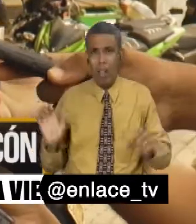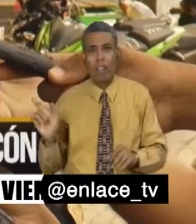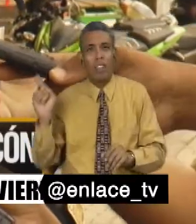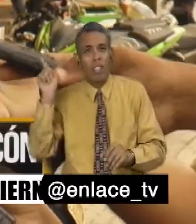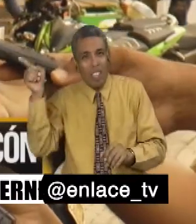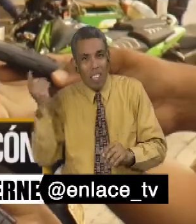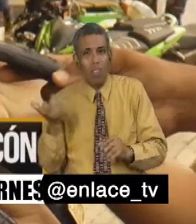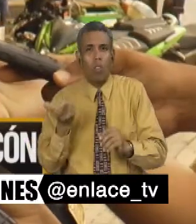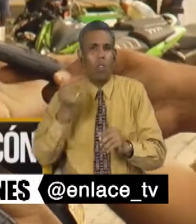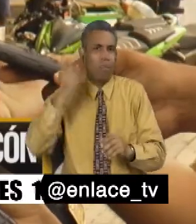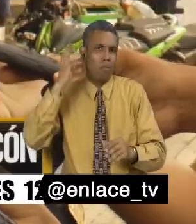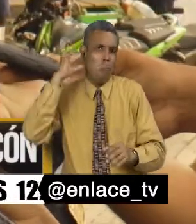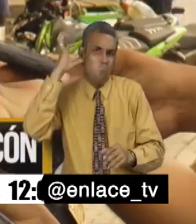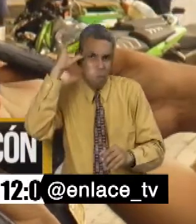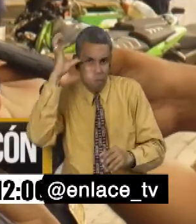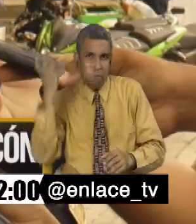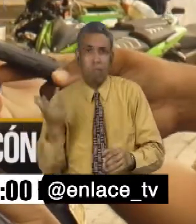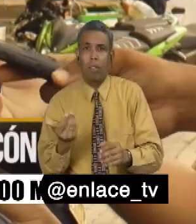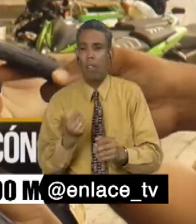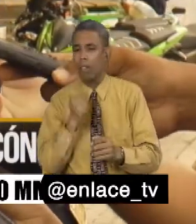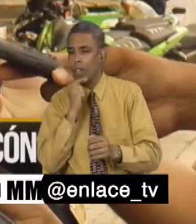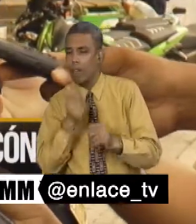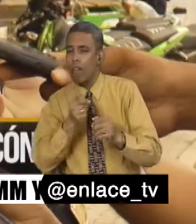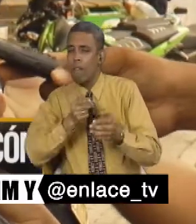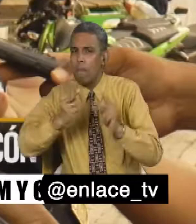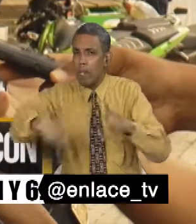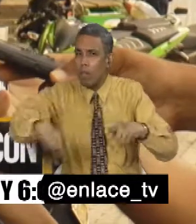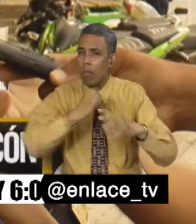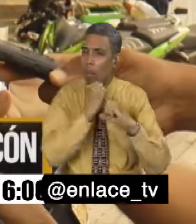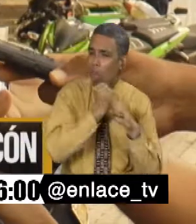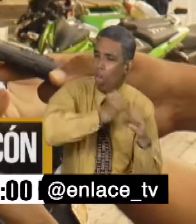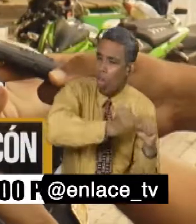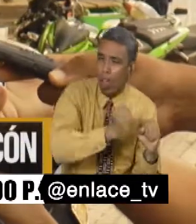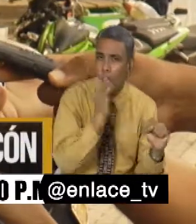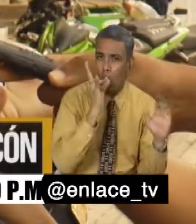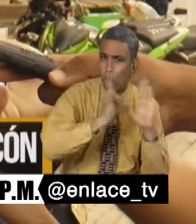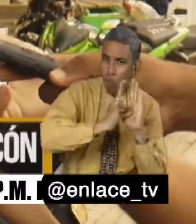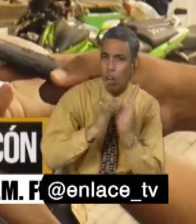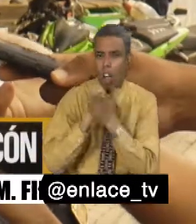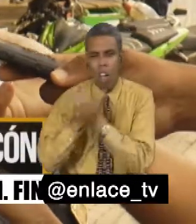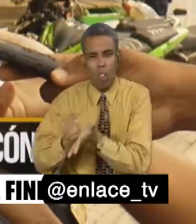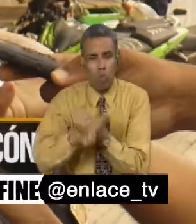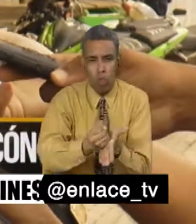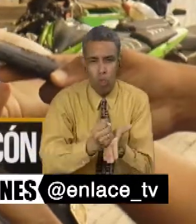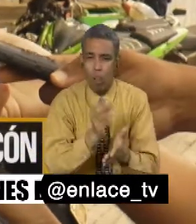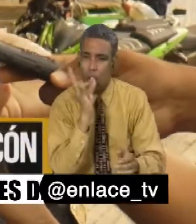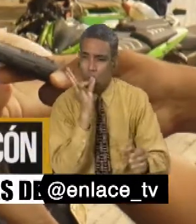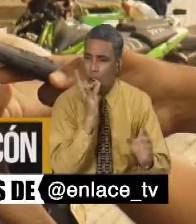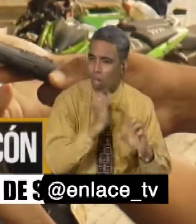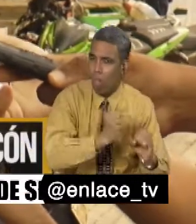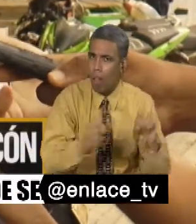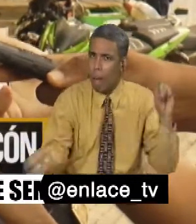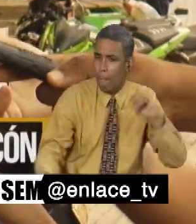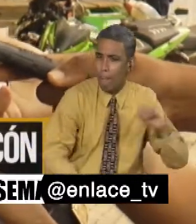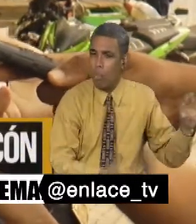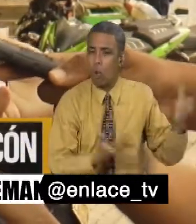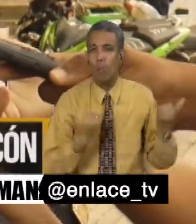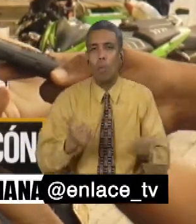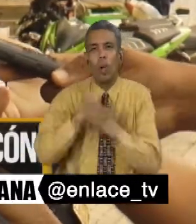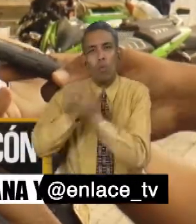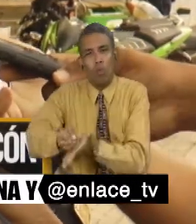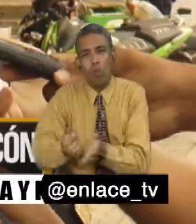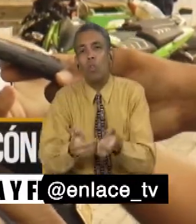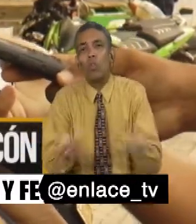habitabilidad de calle, y pues haremos todos los protocolos necesarios para pues a través de Migración Colombia tenemos ya identificados cinco